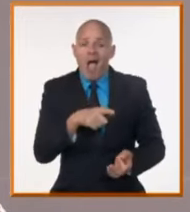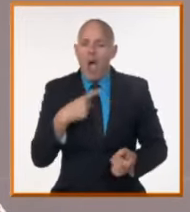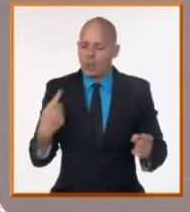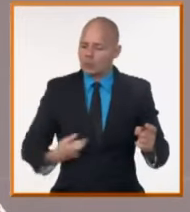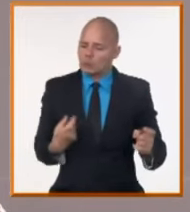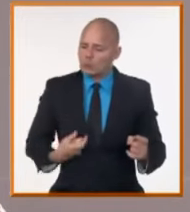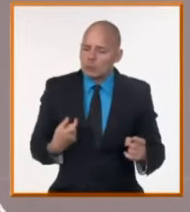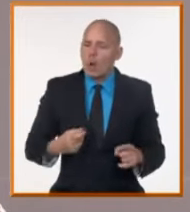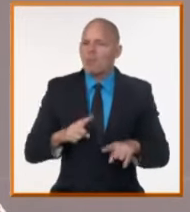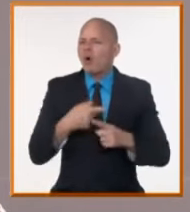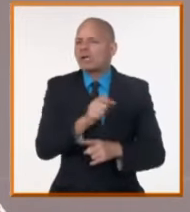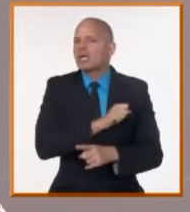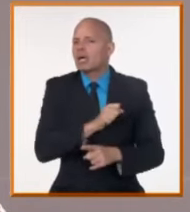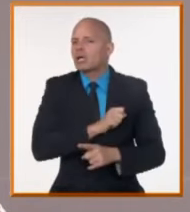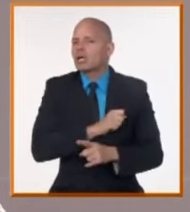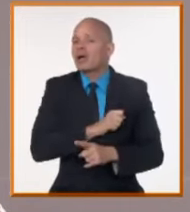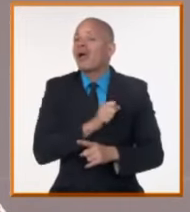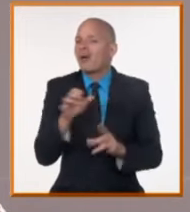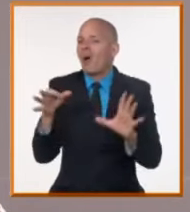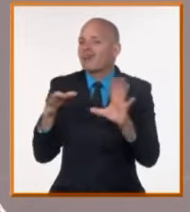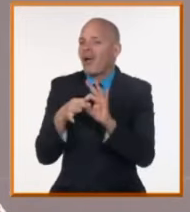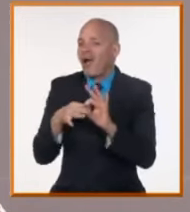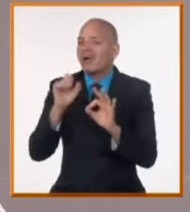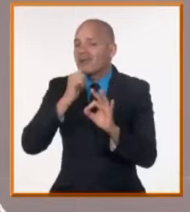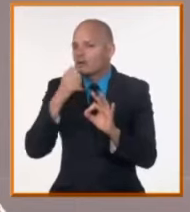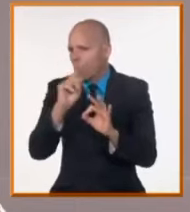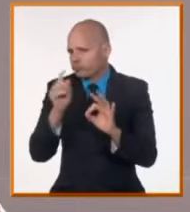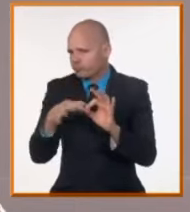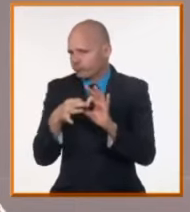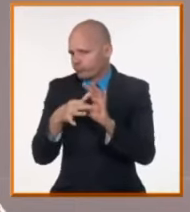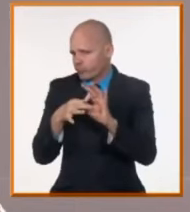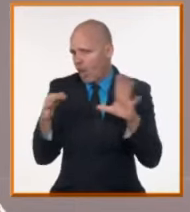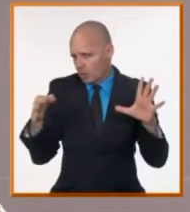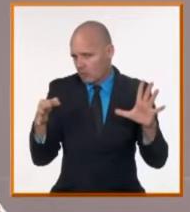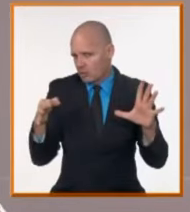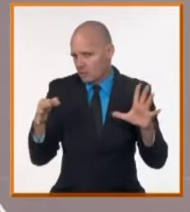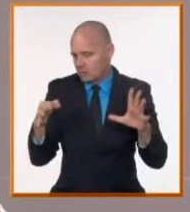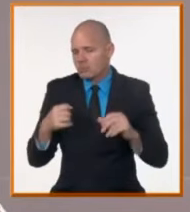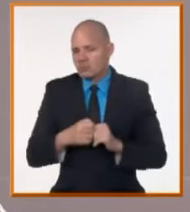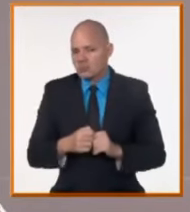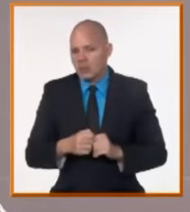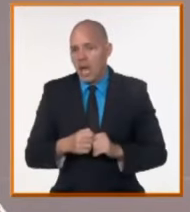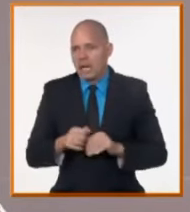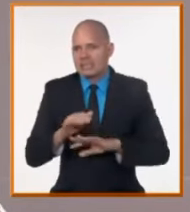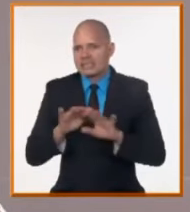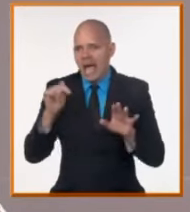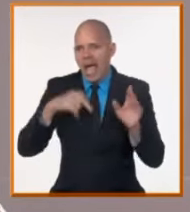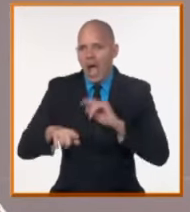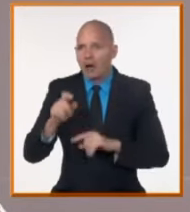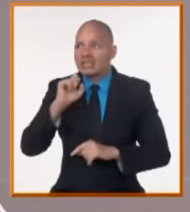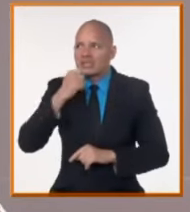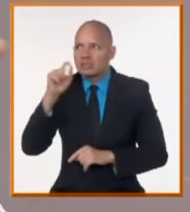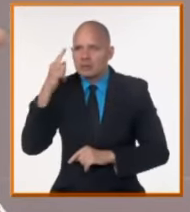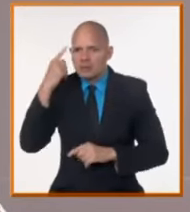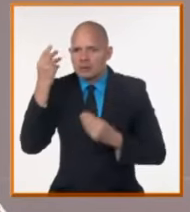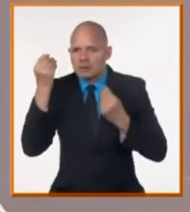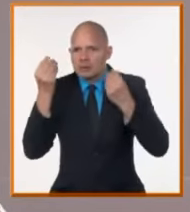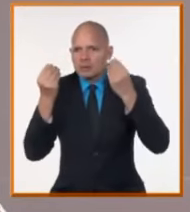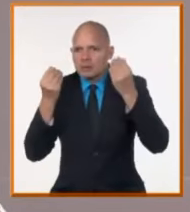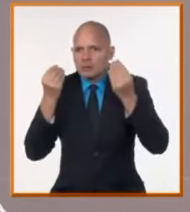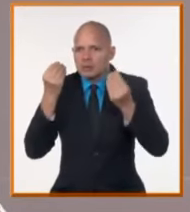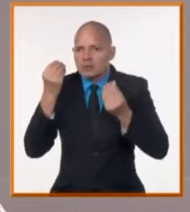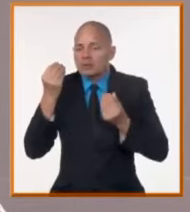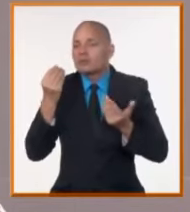y al Frente Sandinista de Liberación Nacional. Todo esto crea mayor preocupación para el imperio a partir del